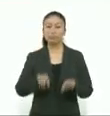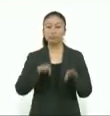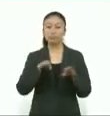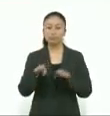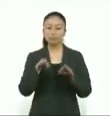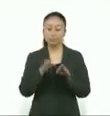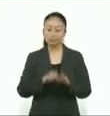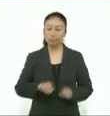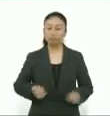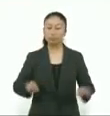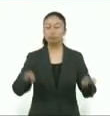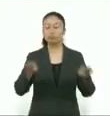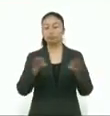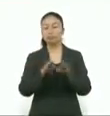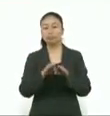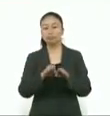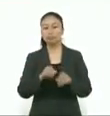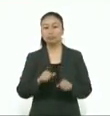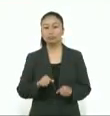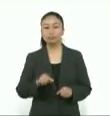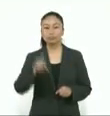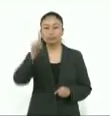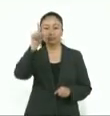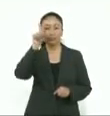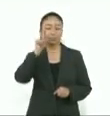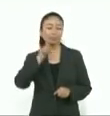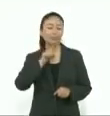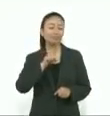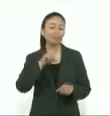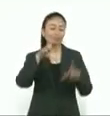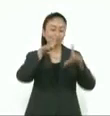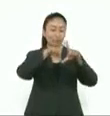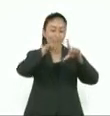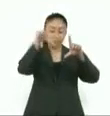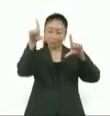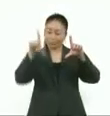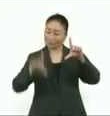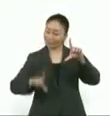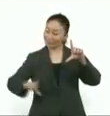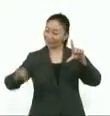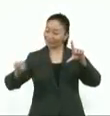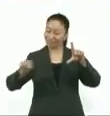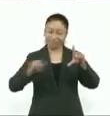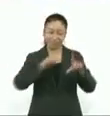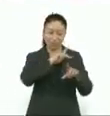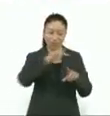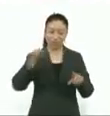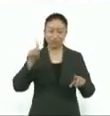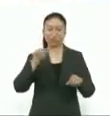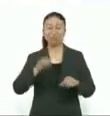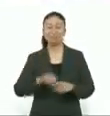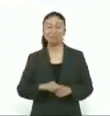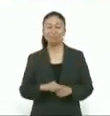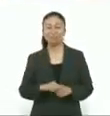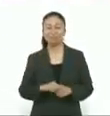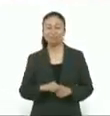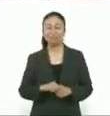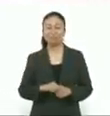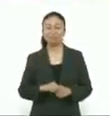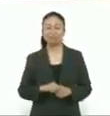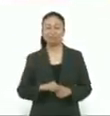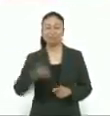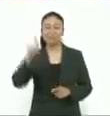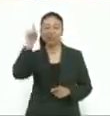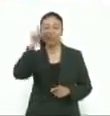que desempeñan todas las mujeres de nuestro país. Las mujeres somos el